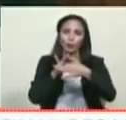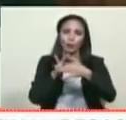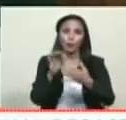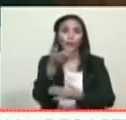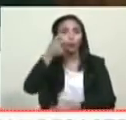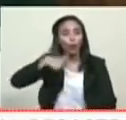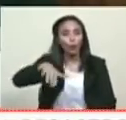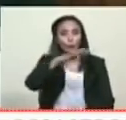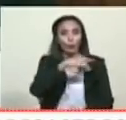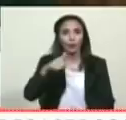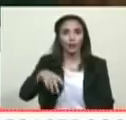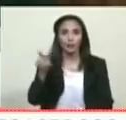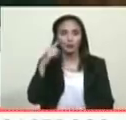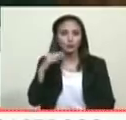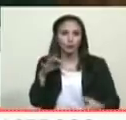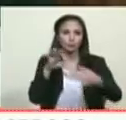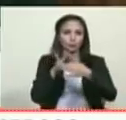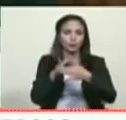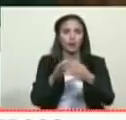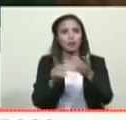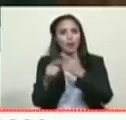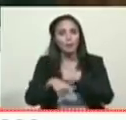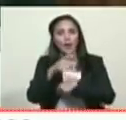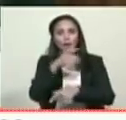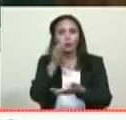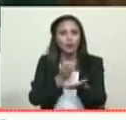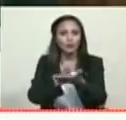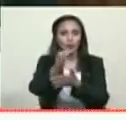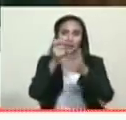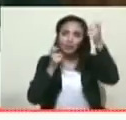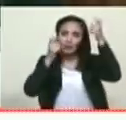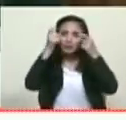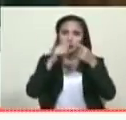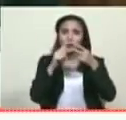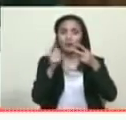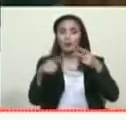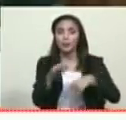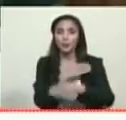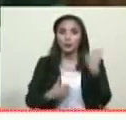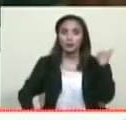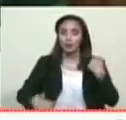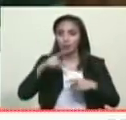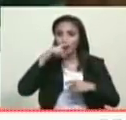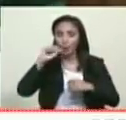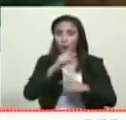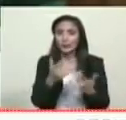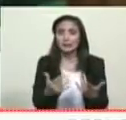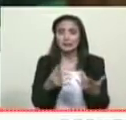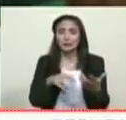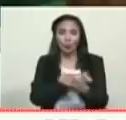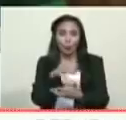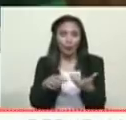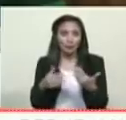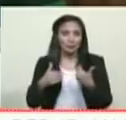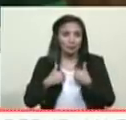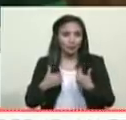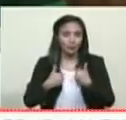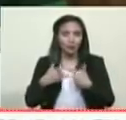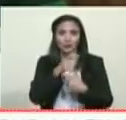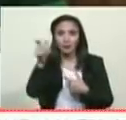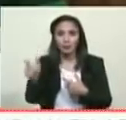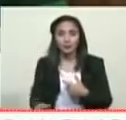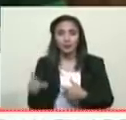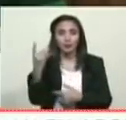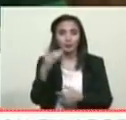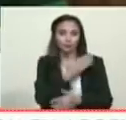pueblo venezolano, al comandante Hugo Chávez y al presidente Nicolás Maduro en los momentos más cruciales de la historia